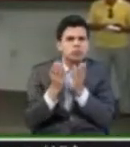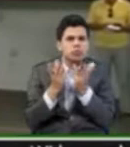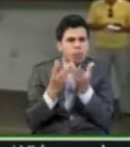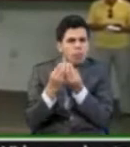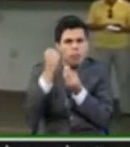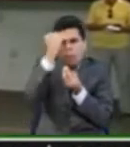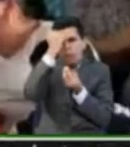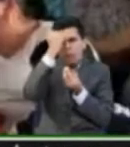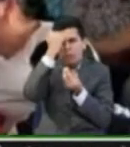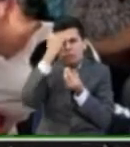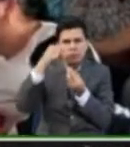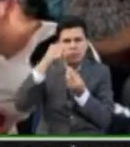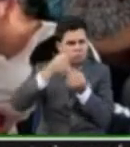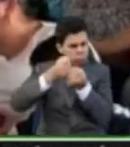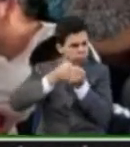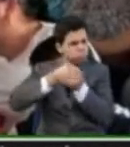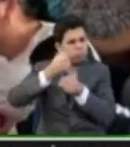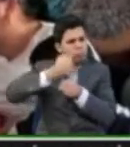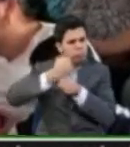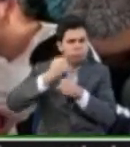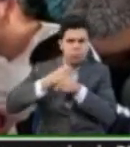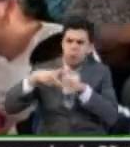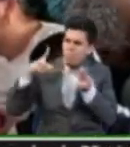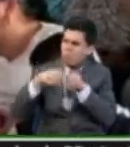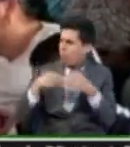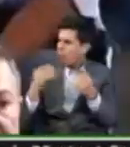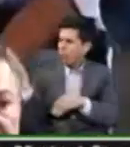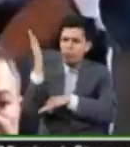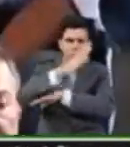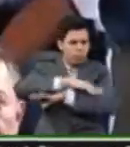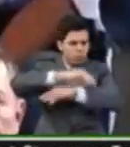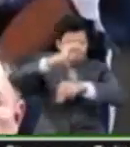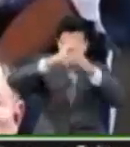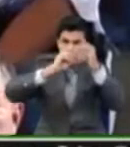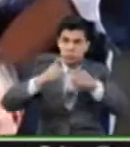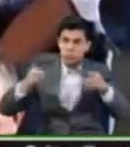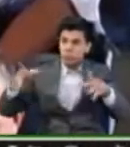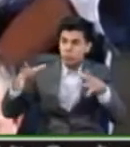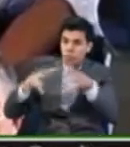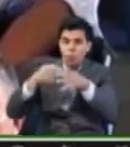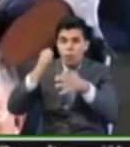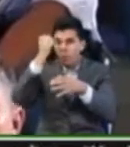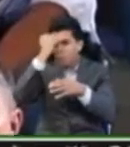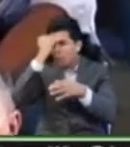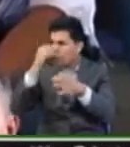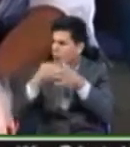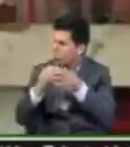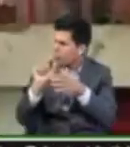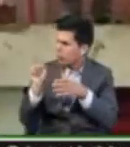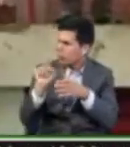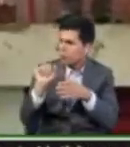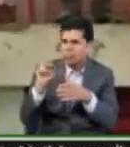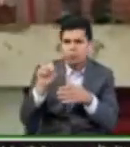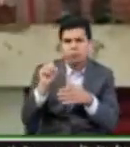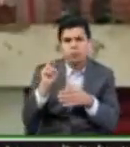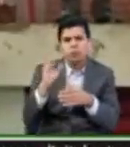Santander para apoyar el cese de actividades que se tiene por el día de hoy. Muy molestos estaban los representantes de Asinor por las